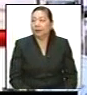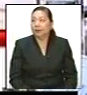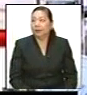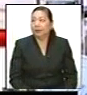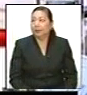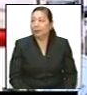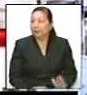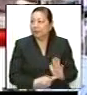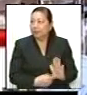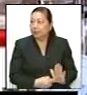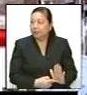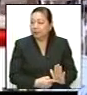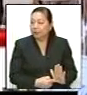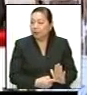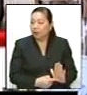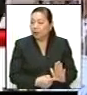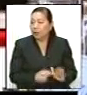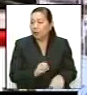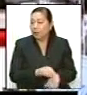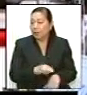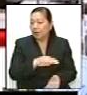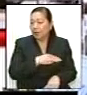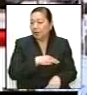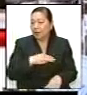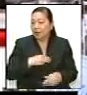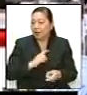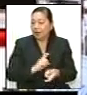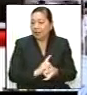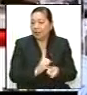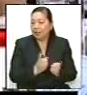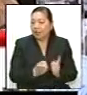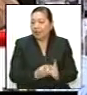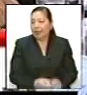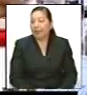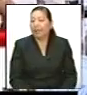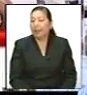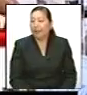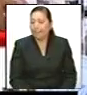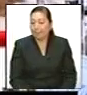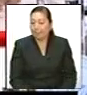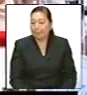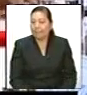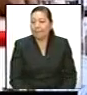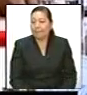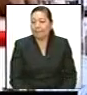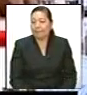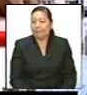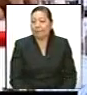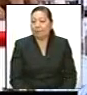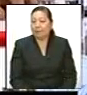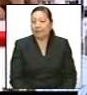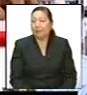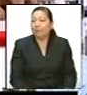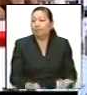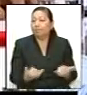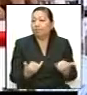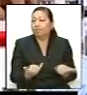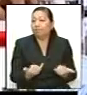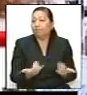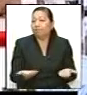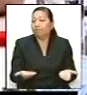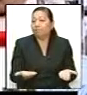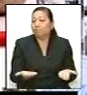La presidencia del Consejo de Ministros tiene que ser reformada, colega presidente del Consejo de Ministros. Ahora es un